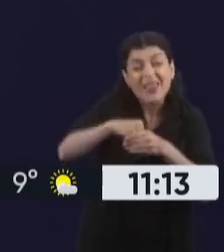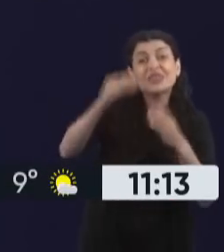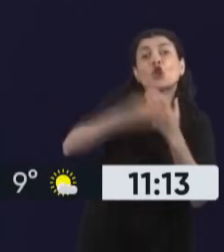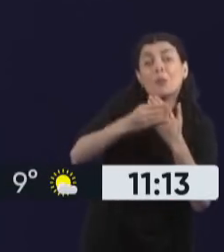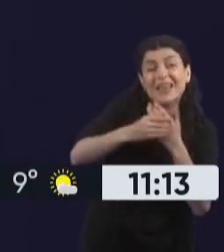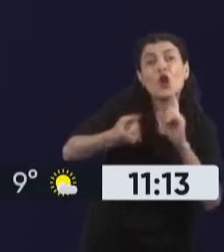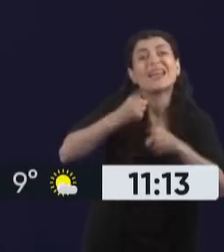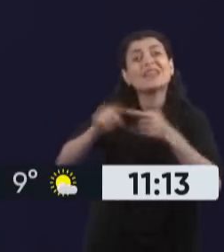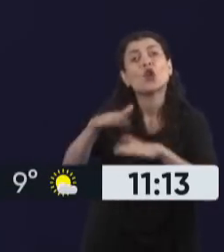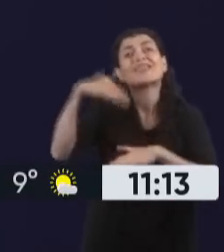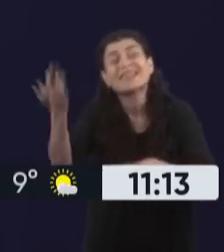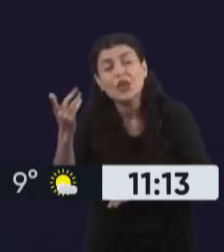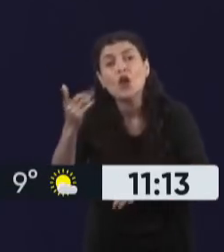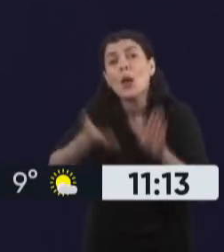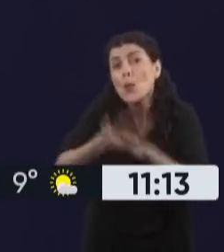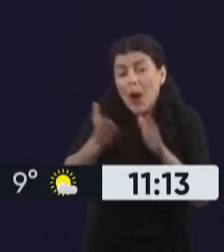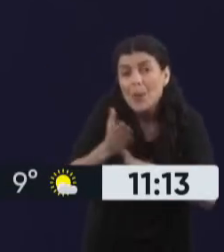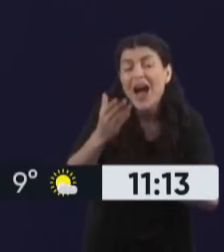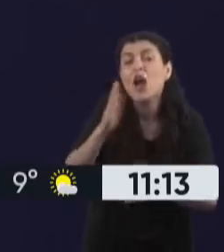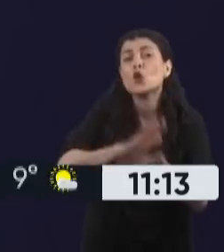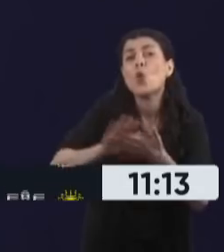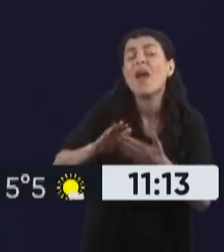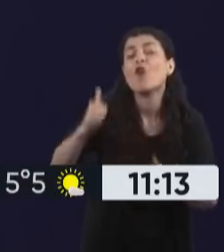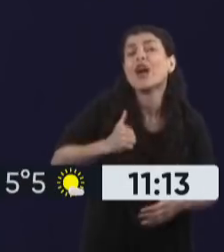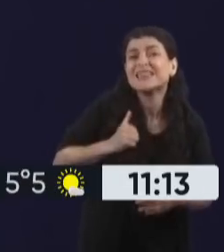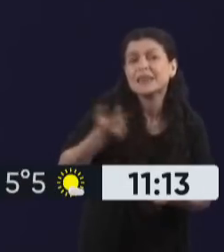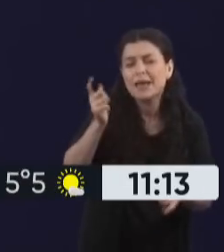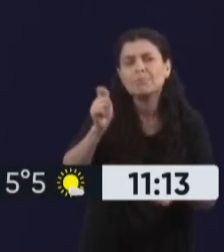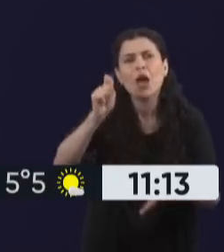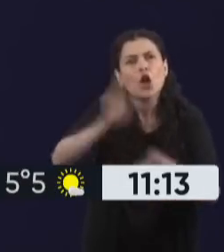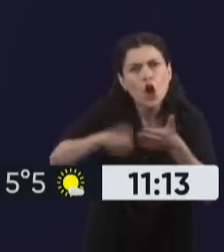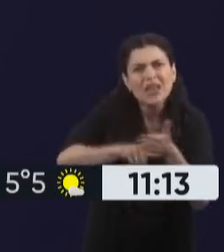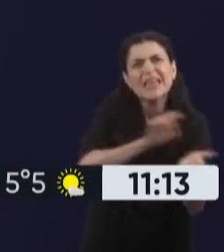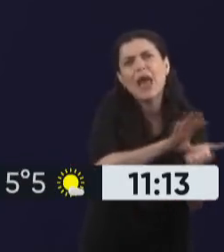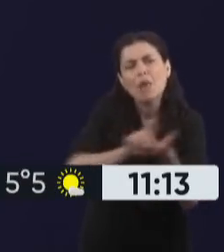de Relaciones Exteriores. No hay mucho más para contar, digamos.